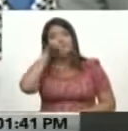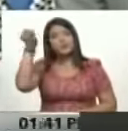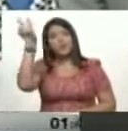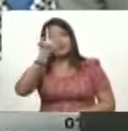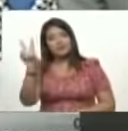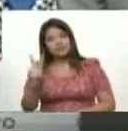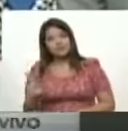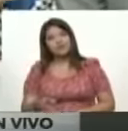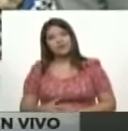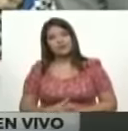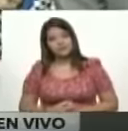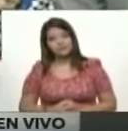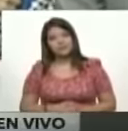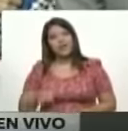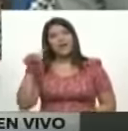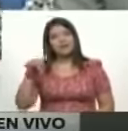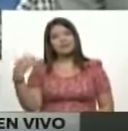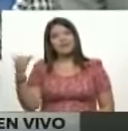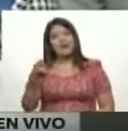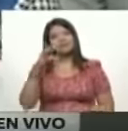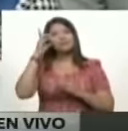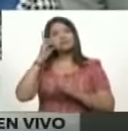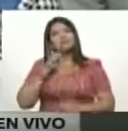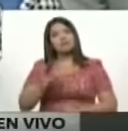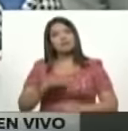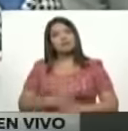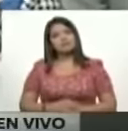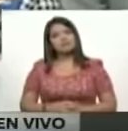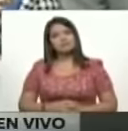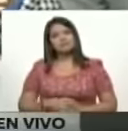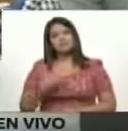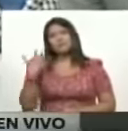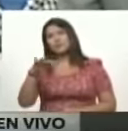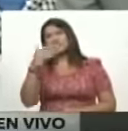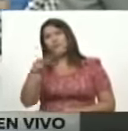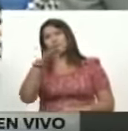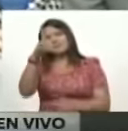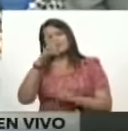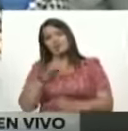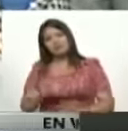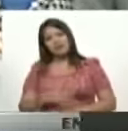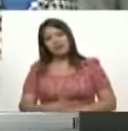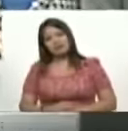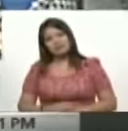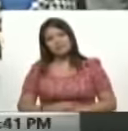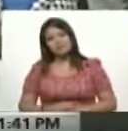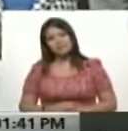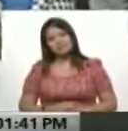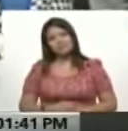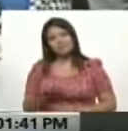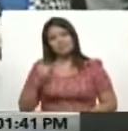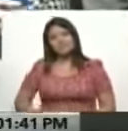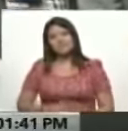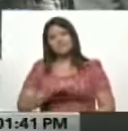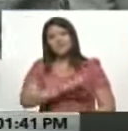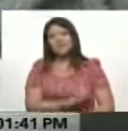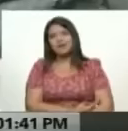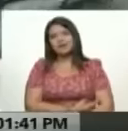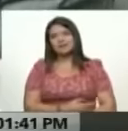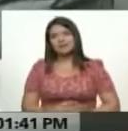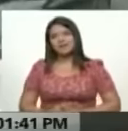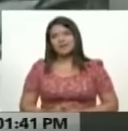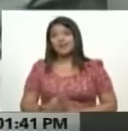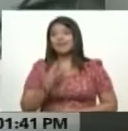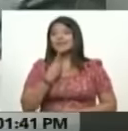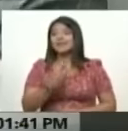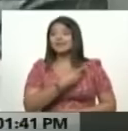venezolano que aquí hay dignidad. Hay mucha dignidad. Hay mucho coraje. Y diría